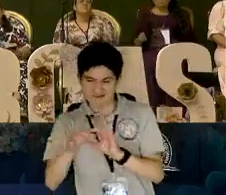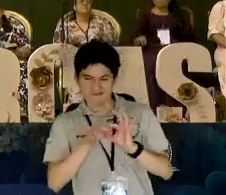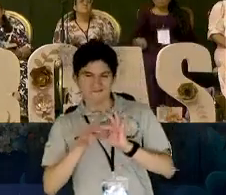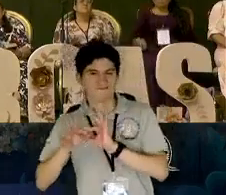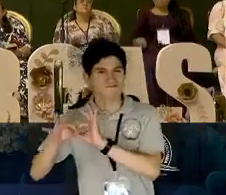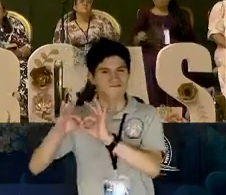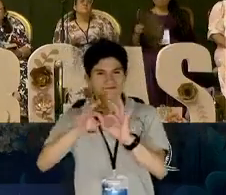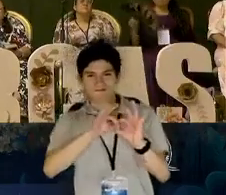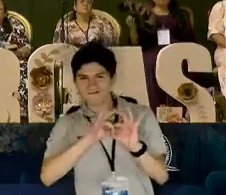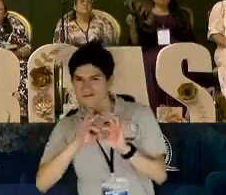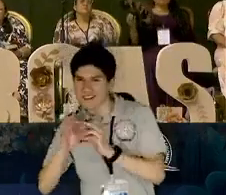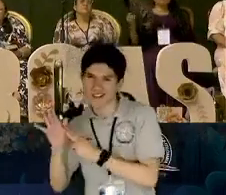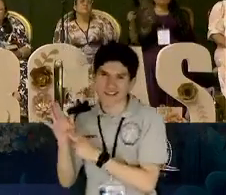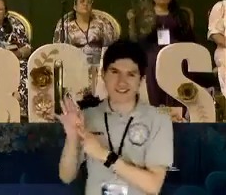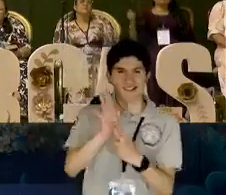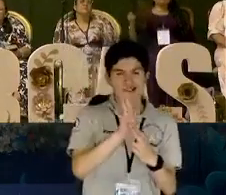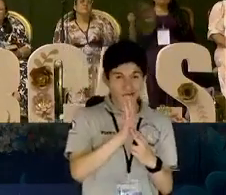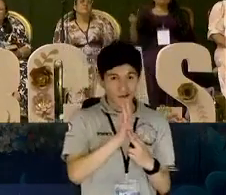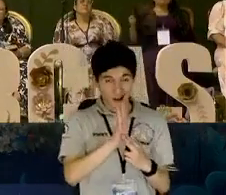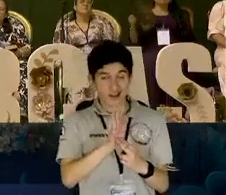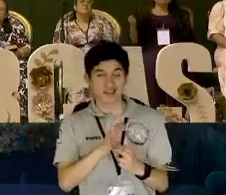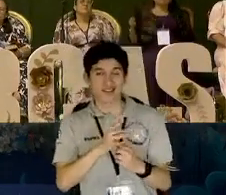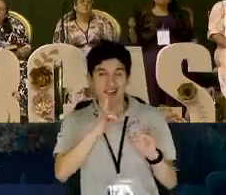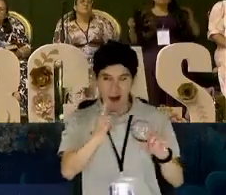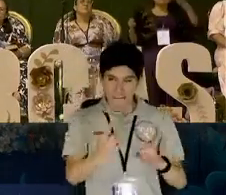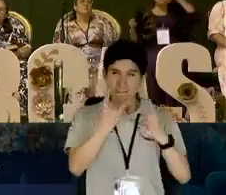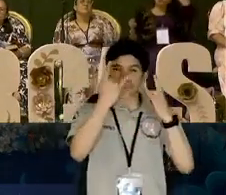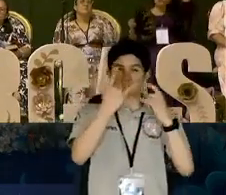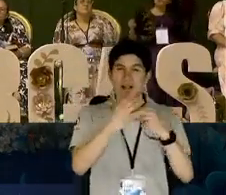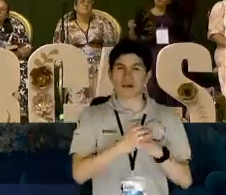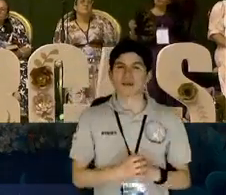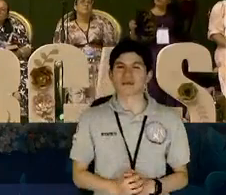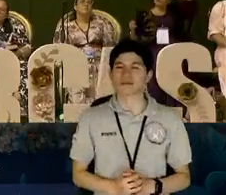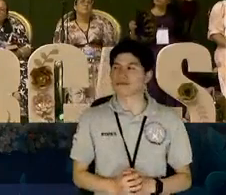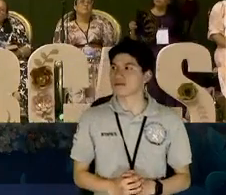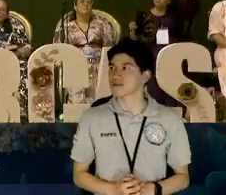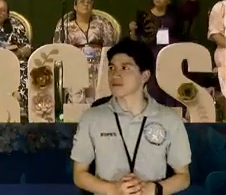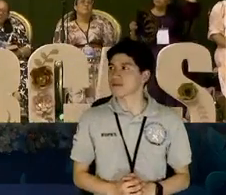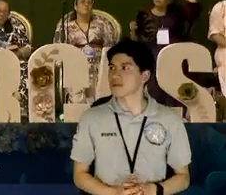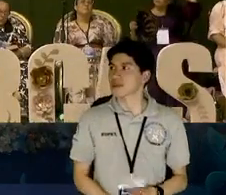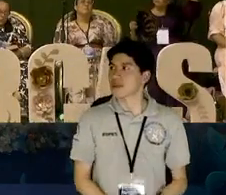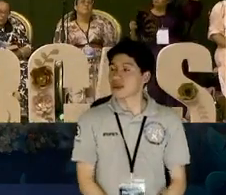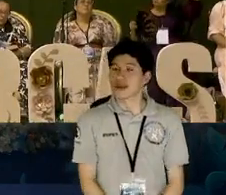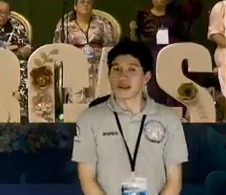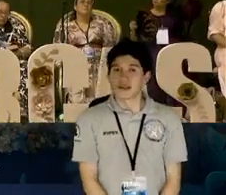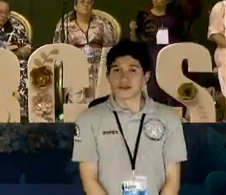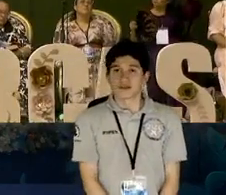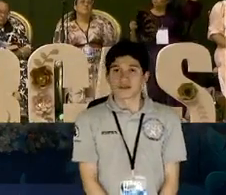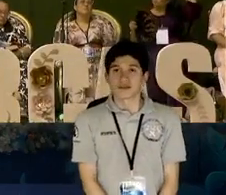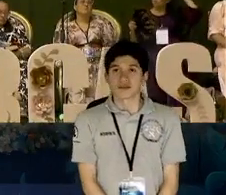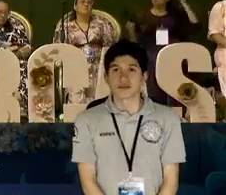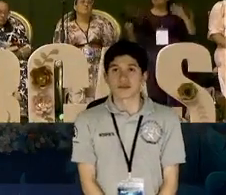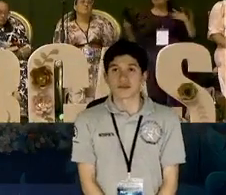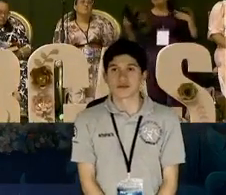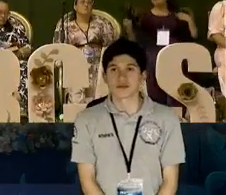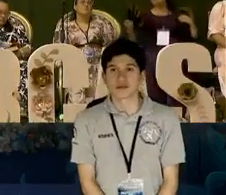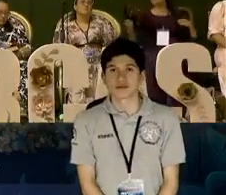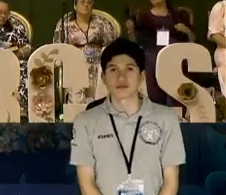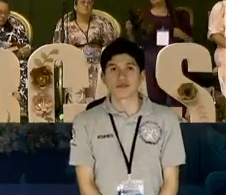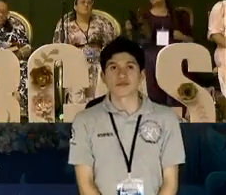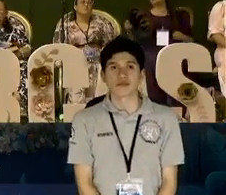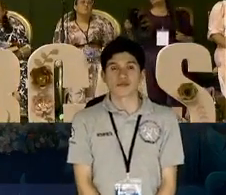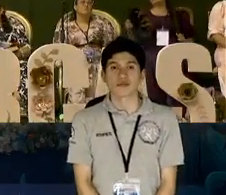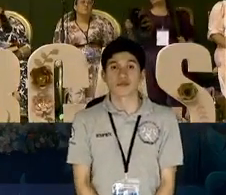Porque permanecer en la unidad también es tener armonía. ¿Cierto? Y usted por allí sabe que una